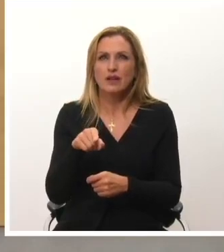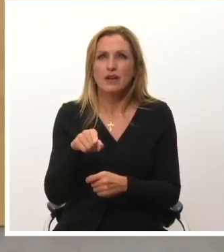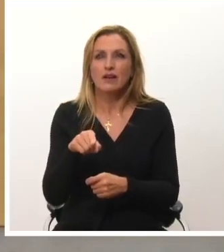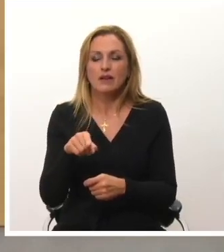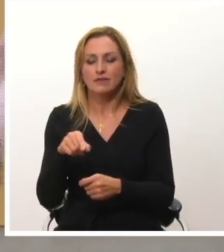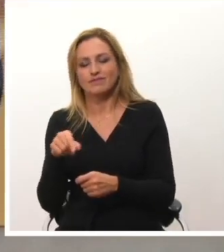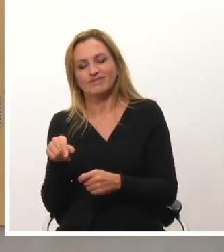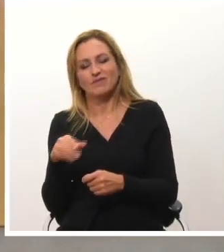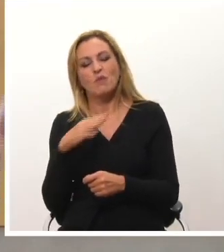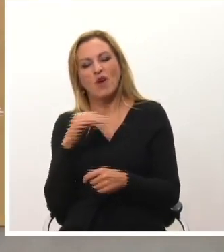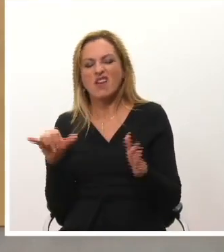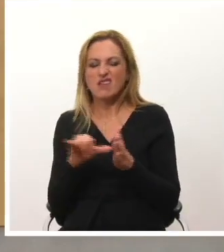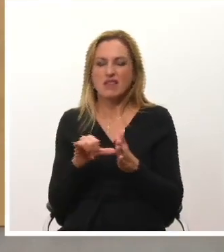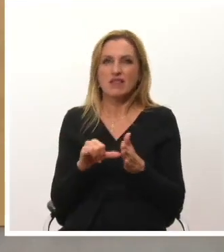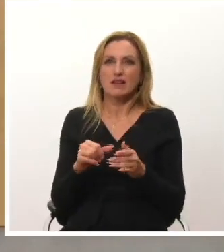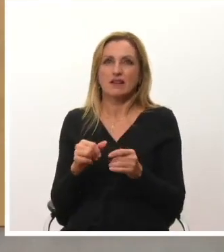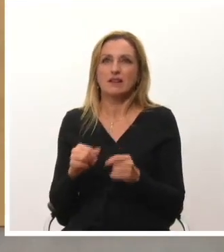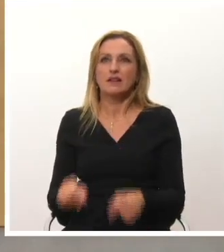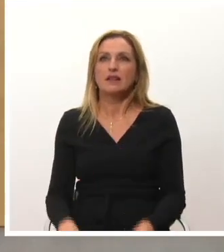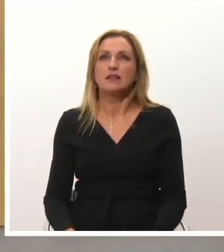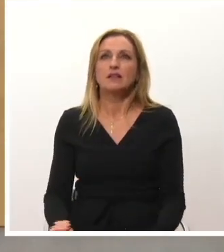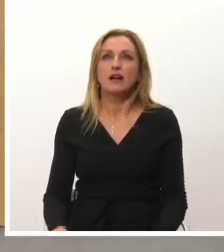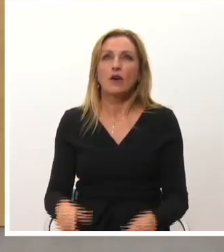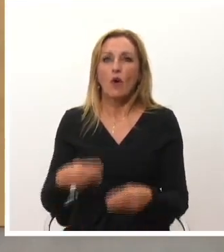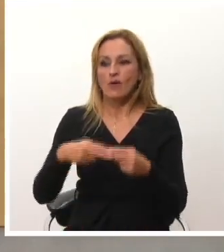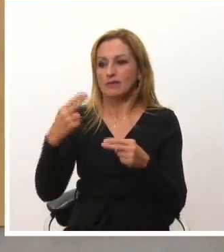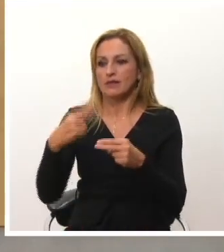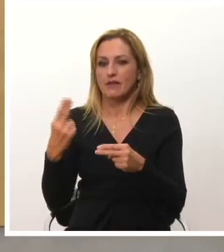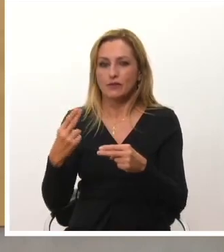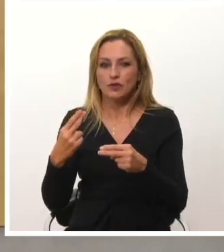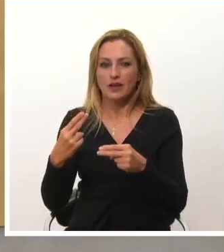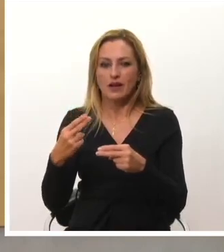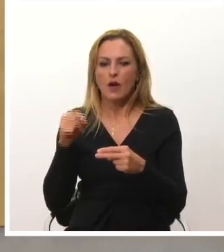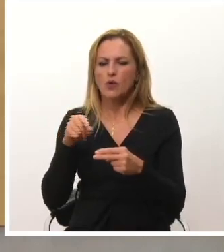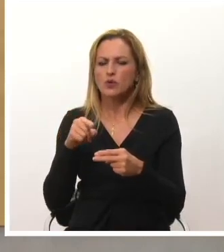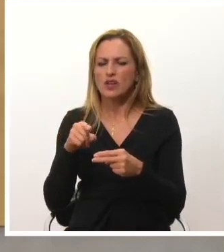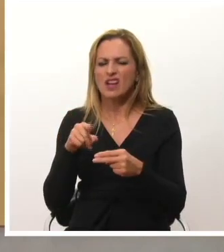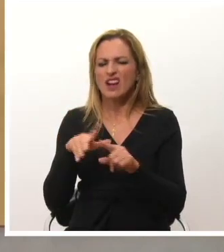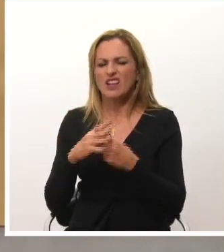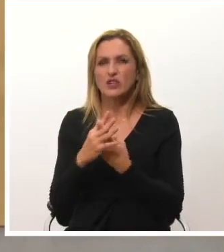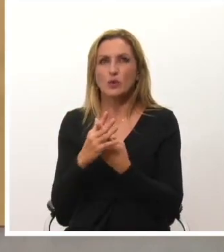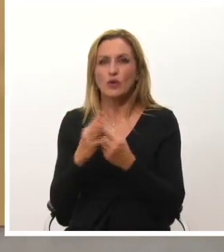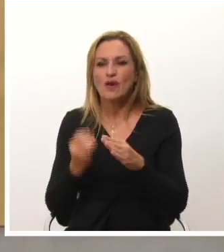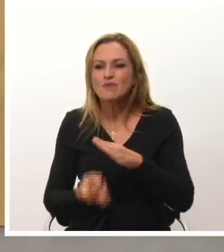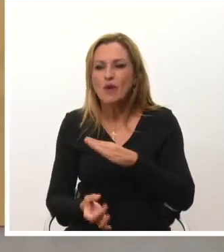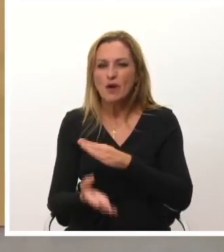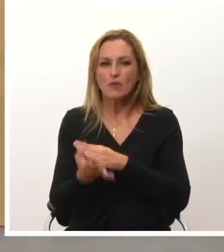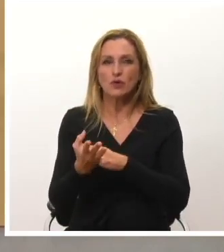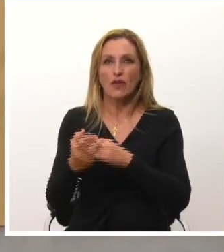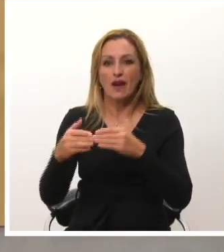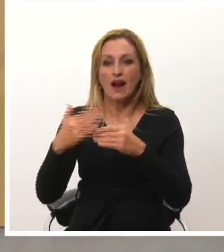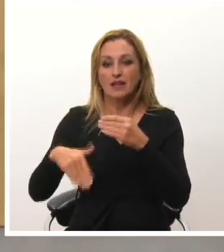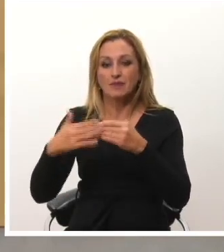larguero Luego habla usted unas contradicciones con respecto a la frontera usted le parece mal que hayamos impulsado los las limitación